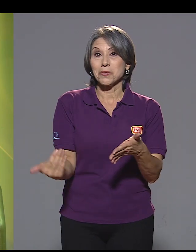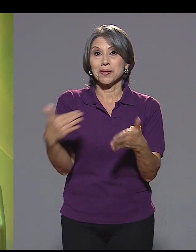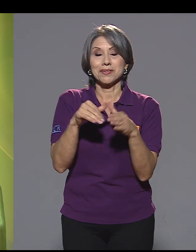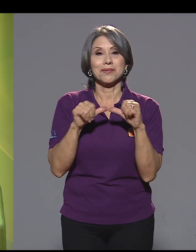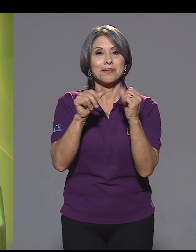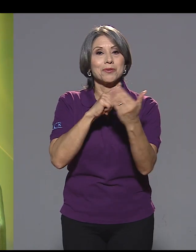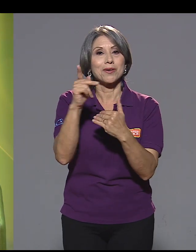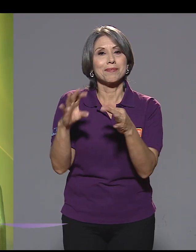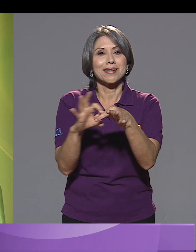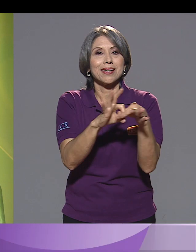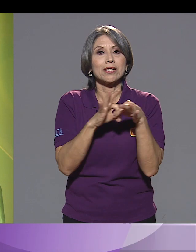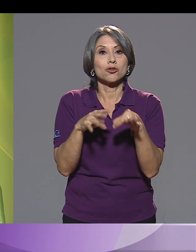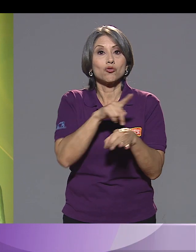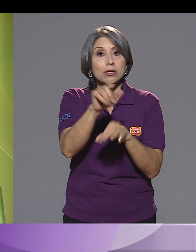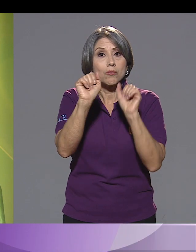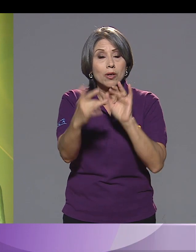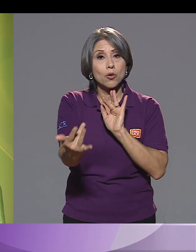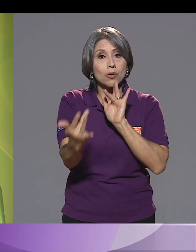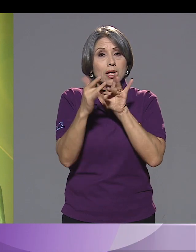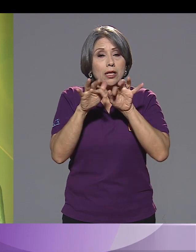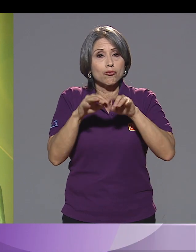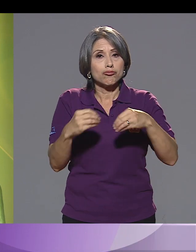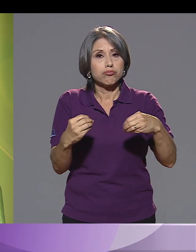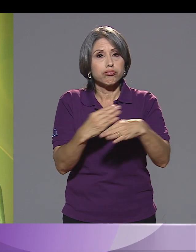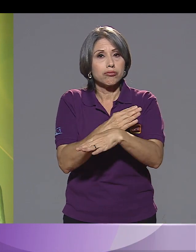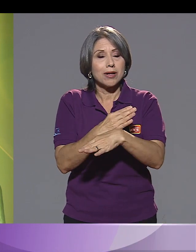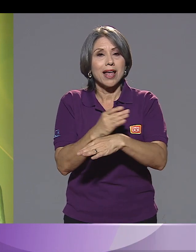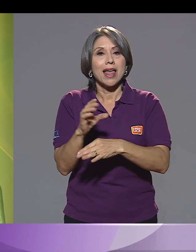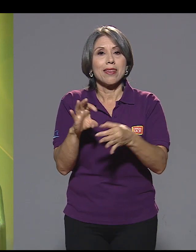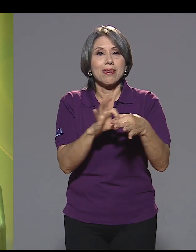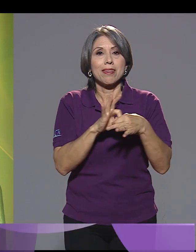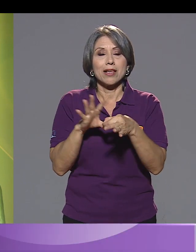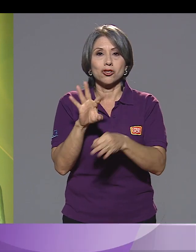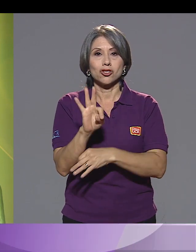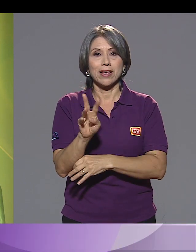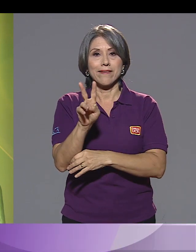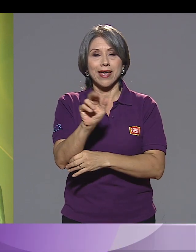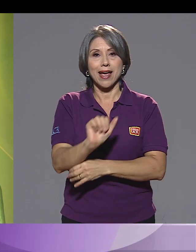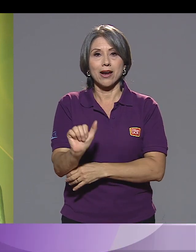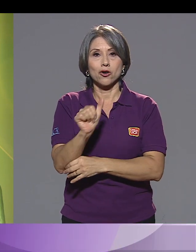Estamos de regreso en Nexos. Usted nos puede contactar vía correo electrónico a la dirección